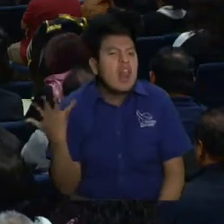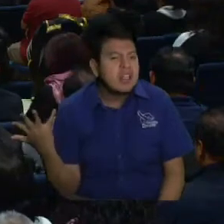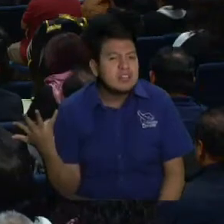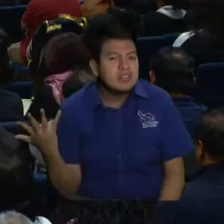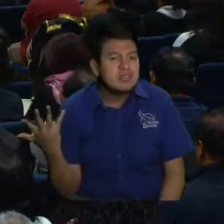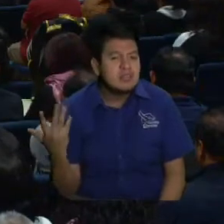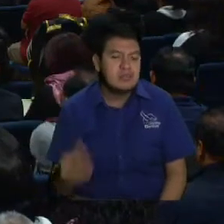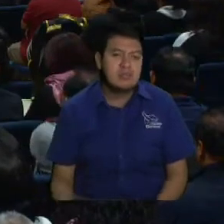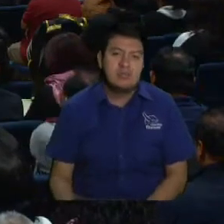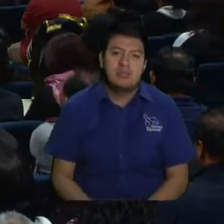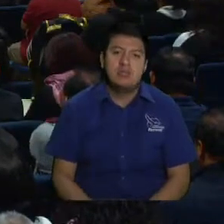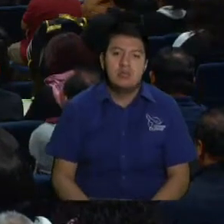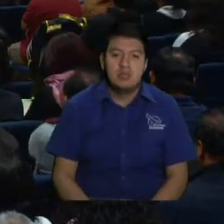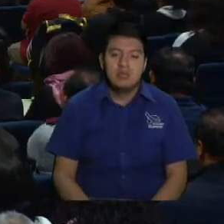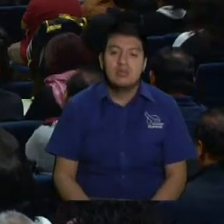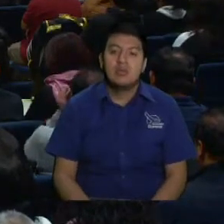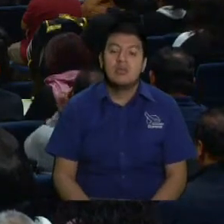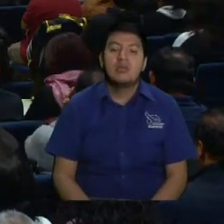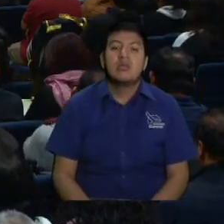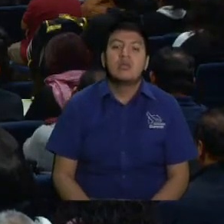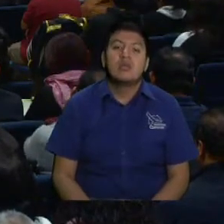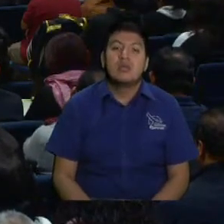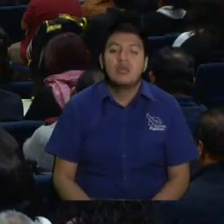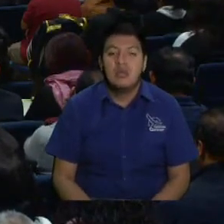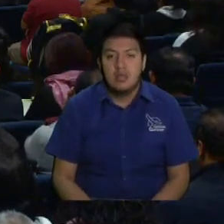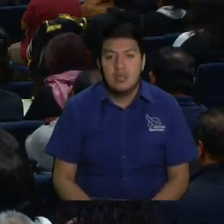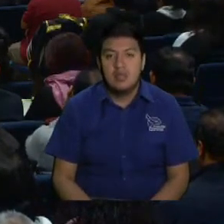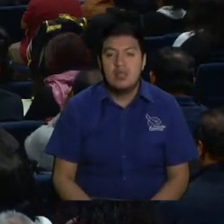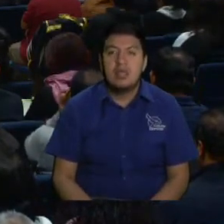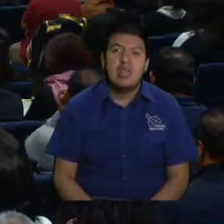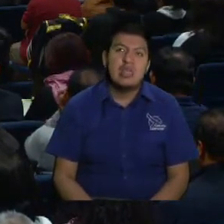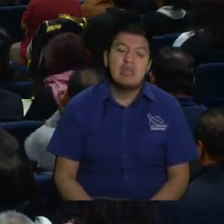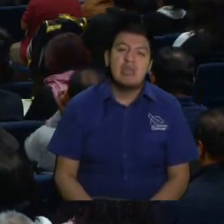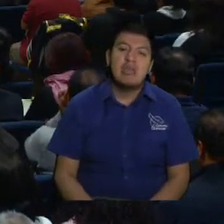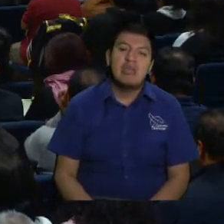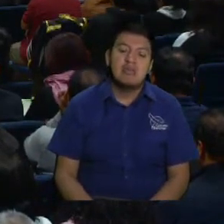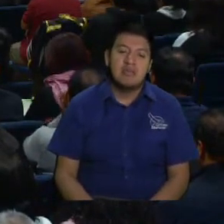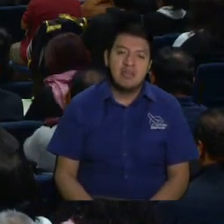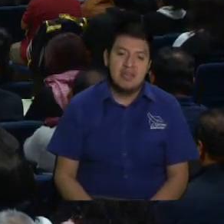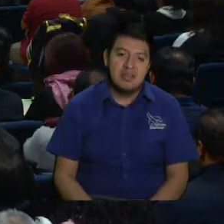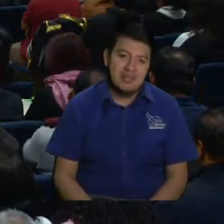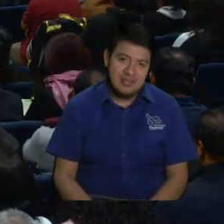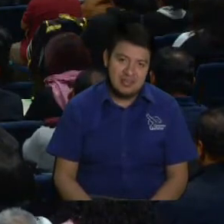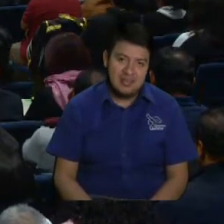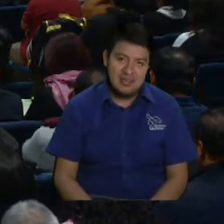Yo creo que era para llevar a toda la multitud a las ferias que hacen. Pero bueno, no me voy a meter,